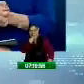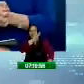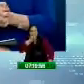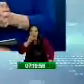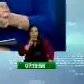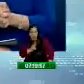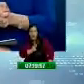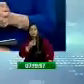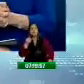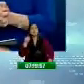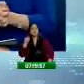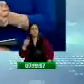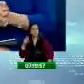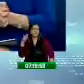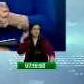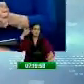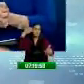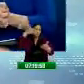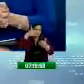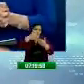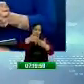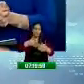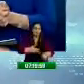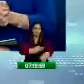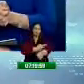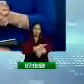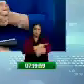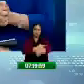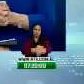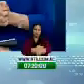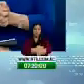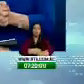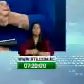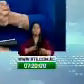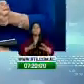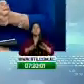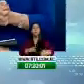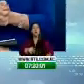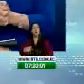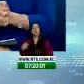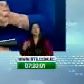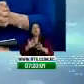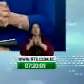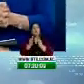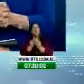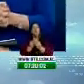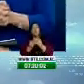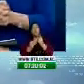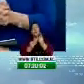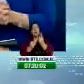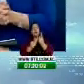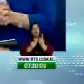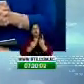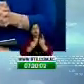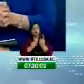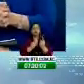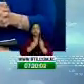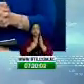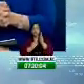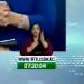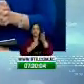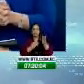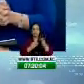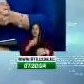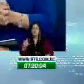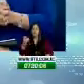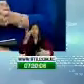Pública. Sin embargo, lo que nosotros solicitamos es que ellos sea un familiar el que se acerque, para que nuestros